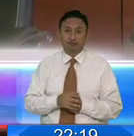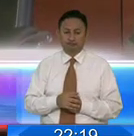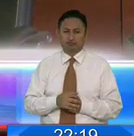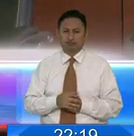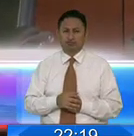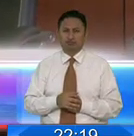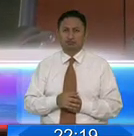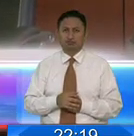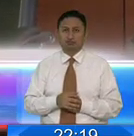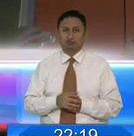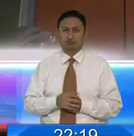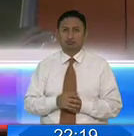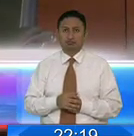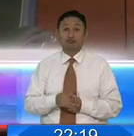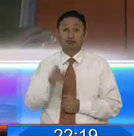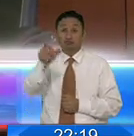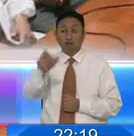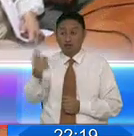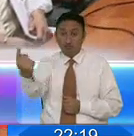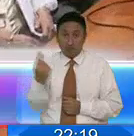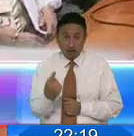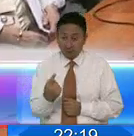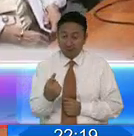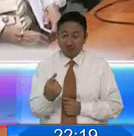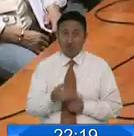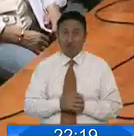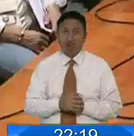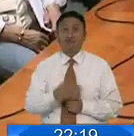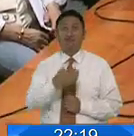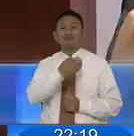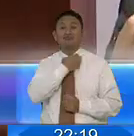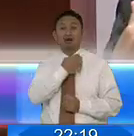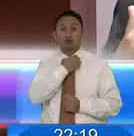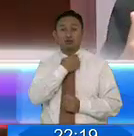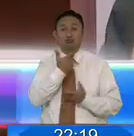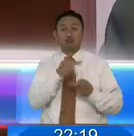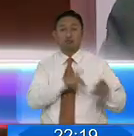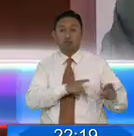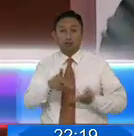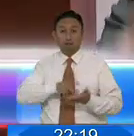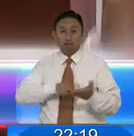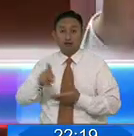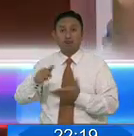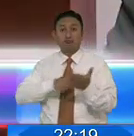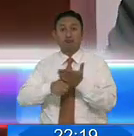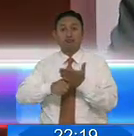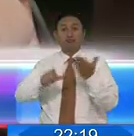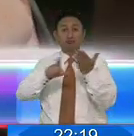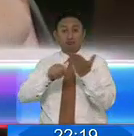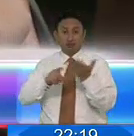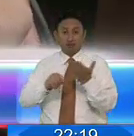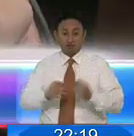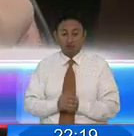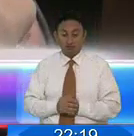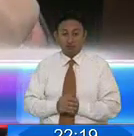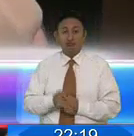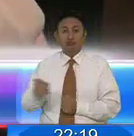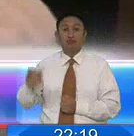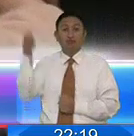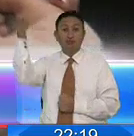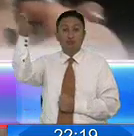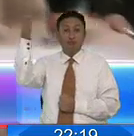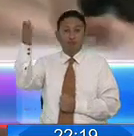in asistió también a pesar de que en agosto se detalló un plan de pagos por parte del ministerio de finanzas a decir de los maestros jubilados